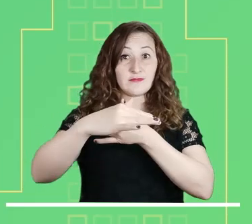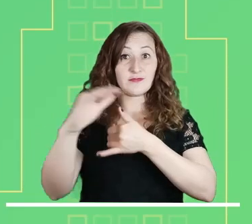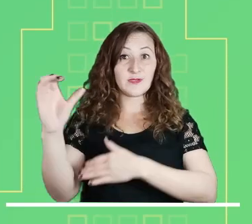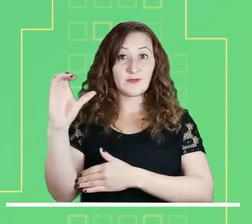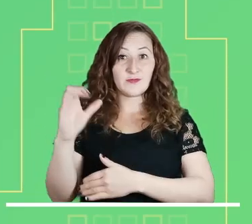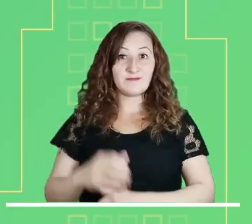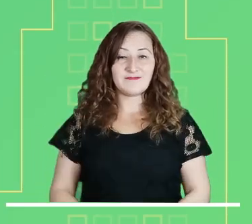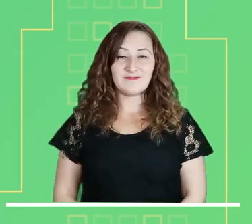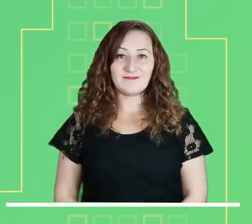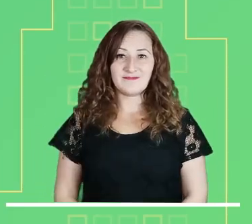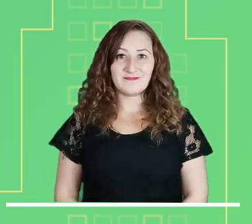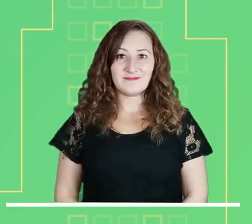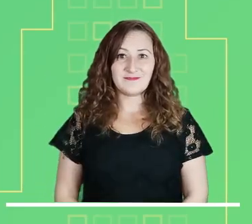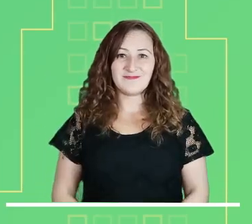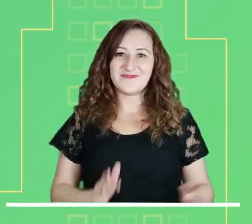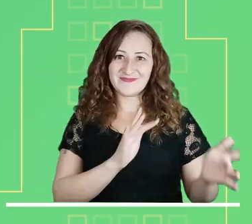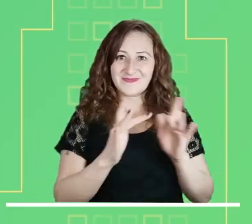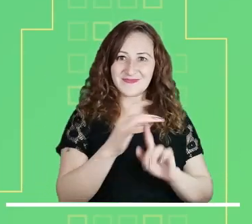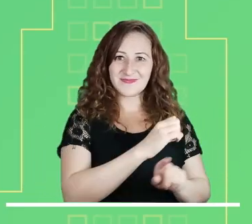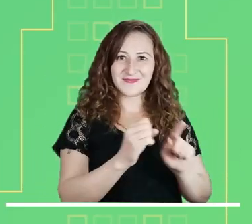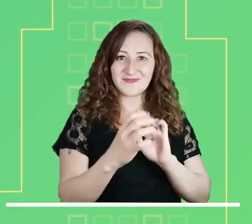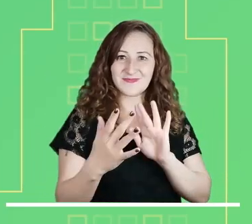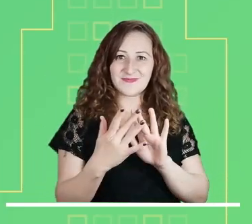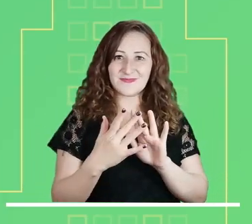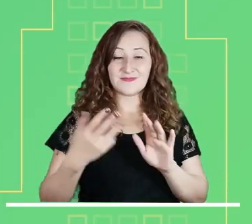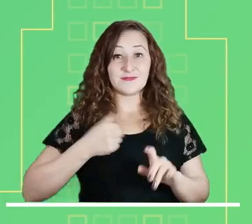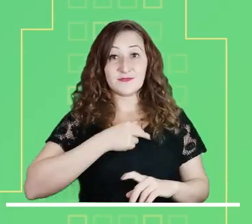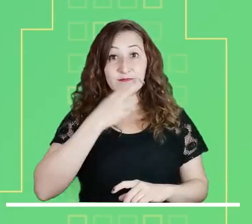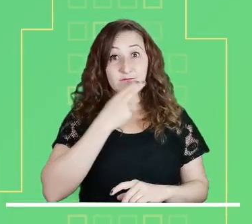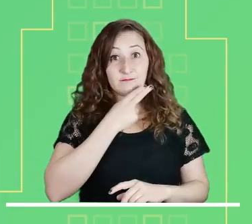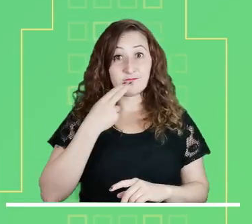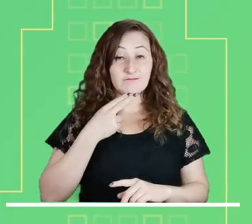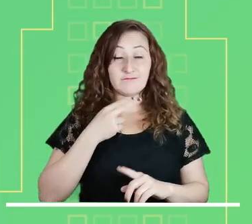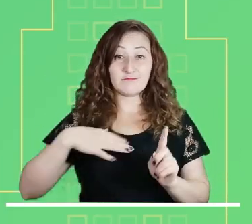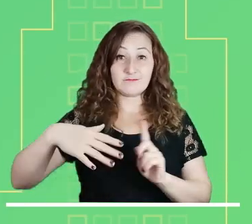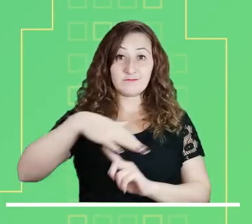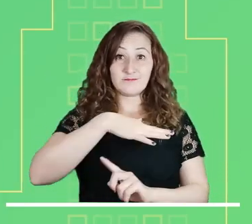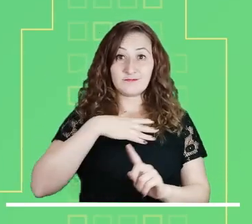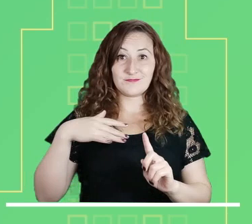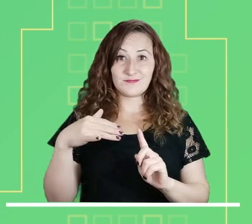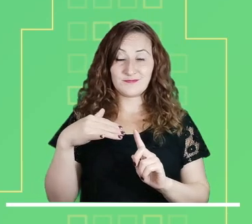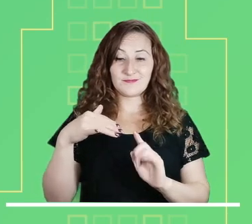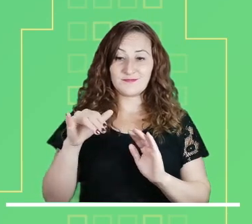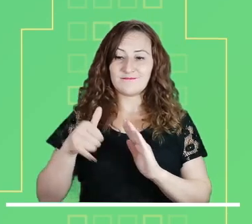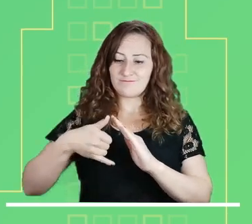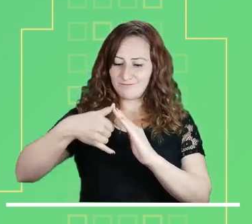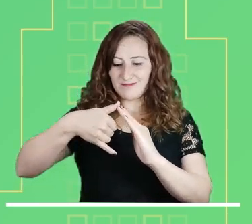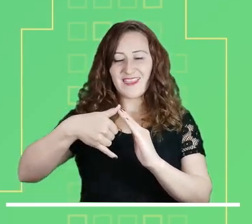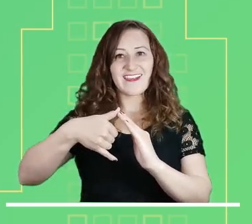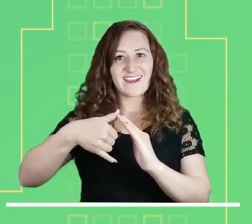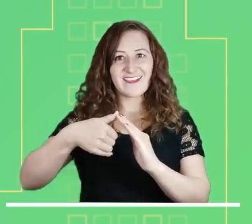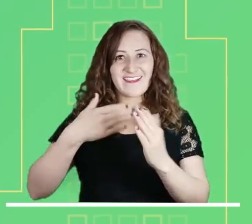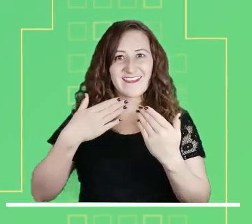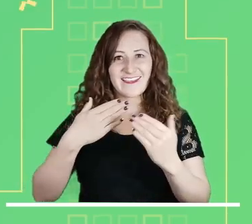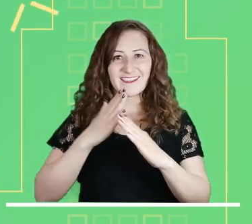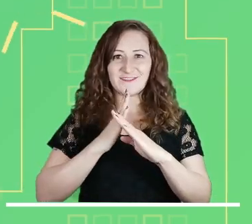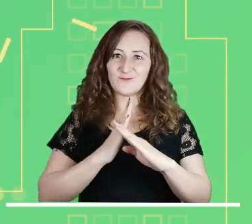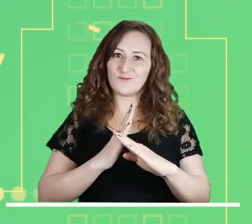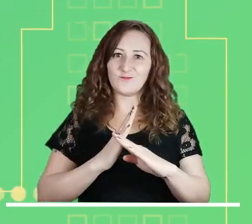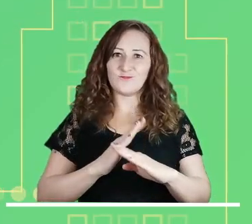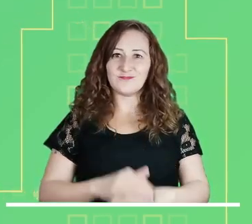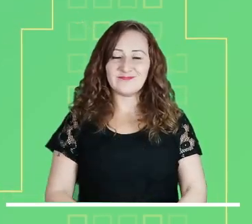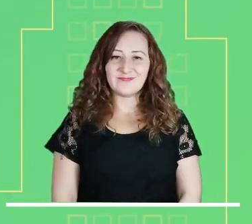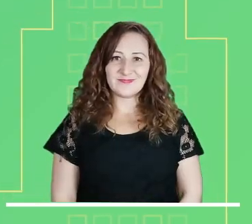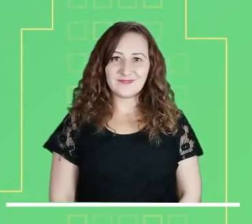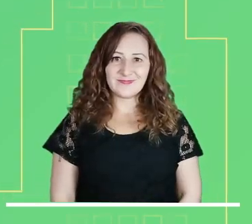Finalizamos con la alerta roja por altos valores en el viento y en la altura del oleaje en el centro del Mar Caribe colombiano. Los